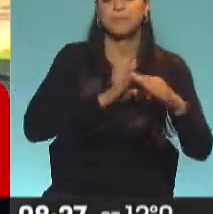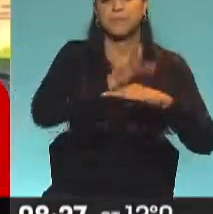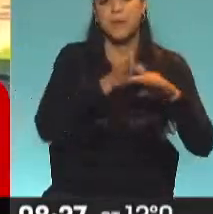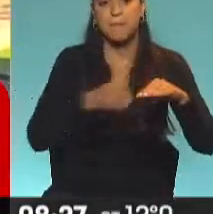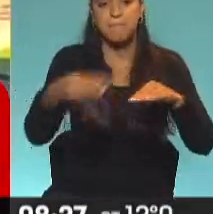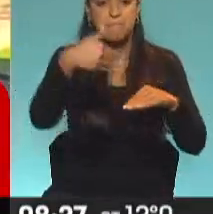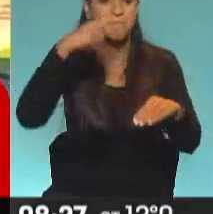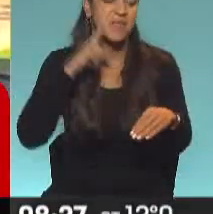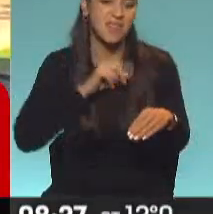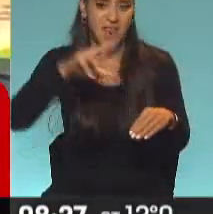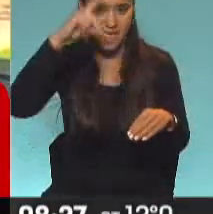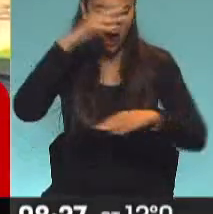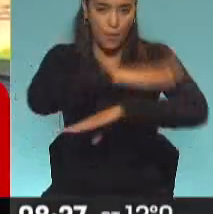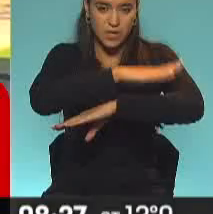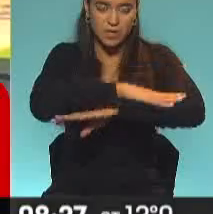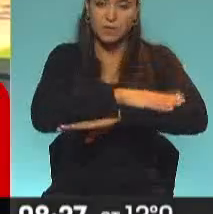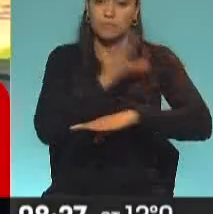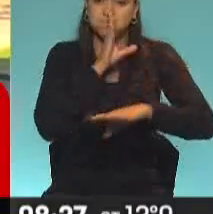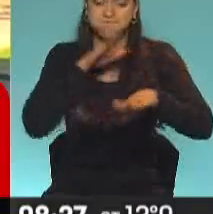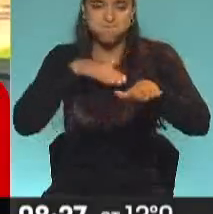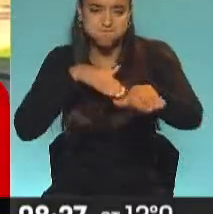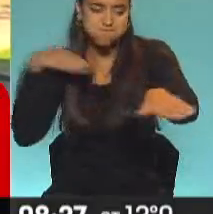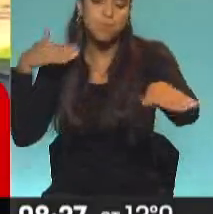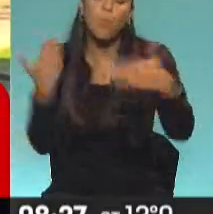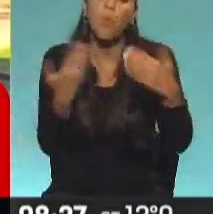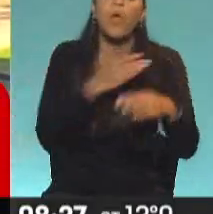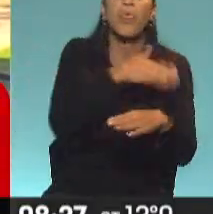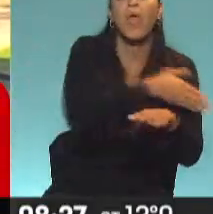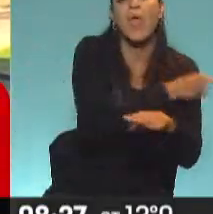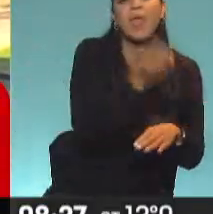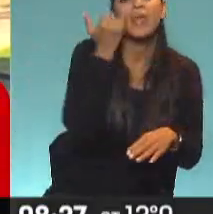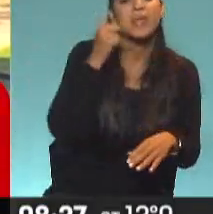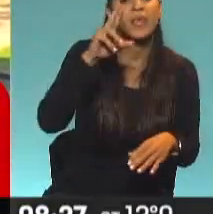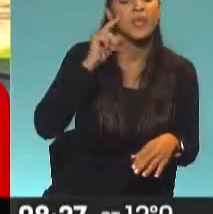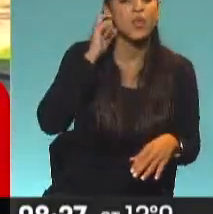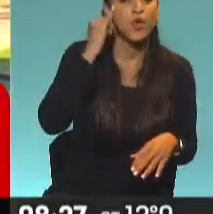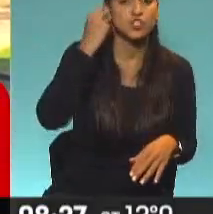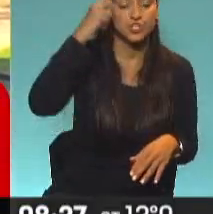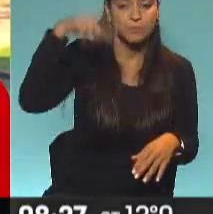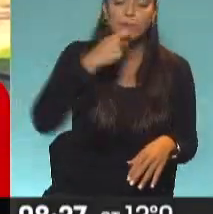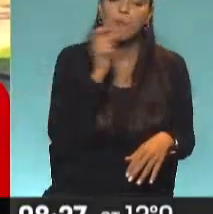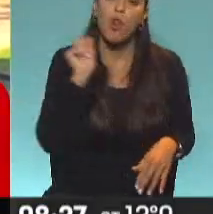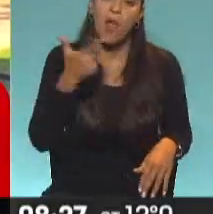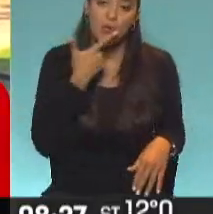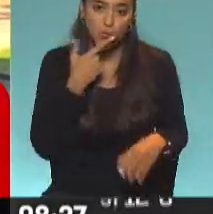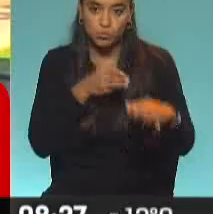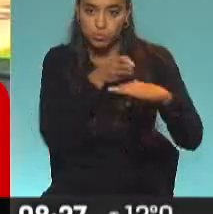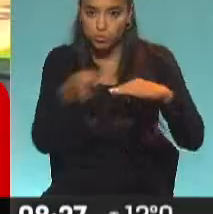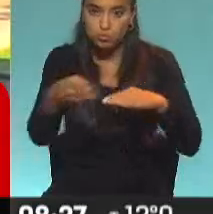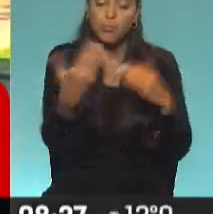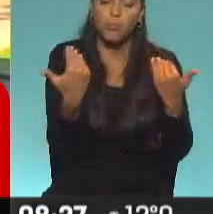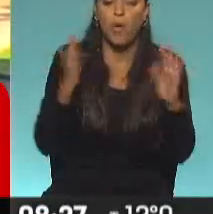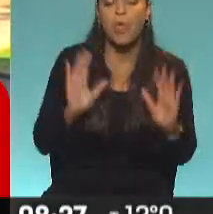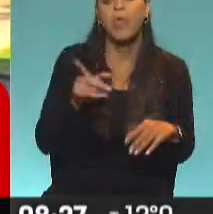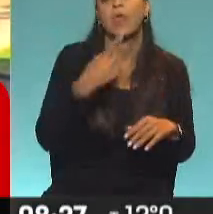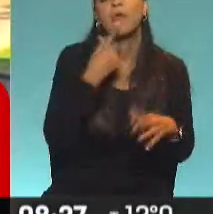está totalmente colapsada. Se puede ingresar todavía por Hipólito Yrigoyen para quienes vienen, por ejemplo, desde Lanús hacia el viaducto. Hay otro grupo de